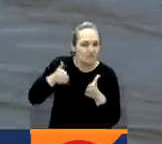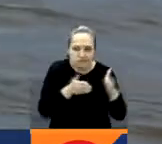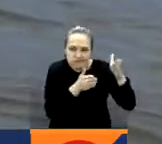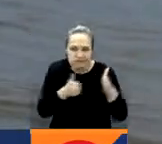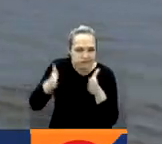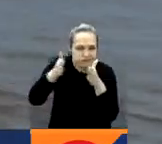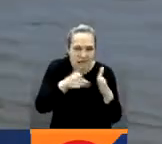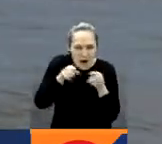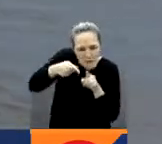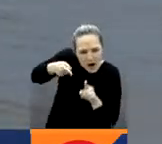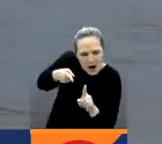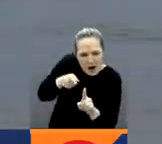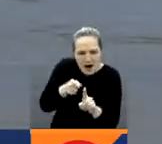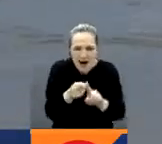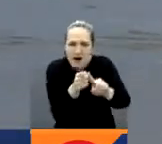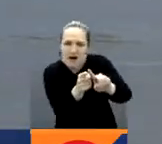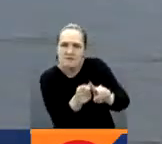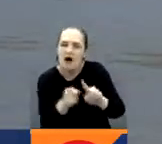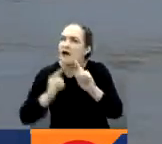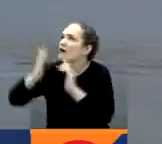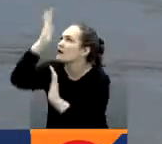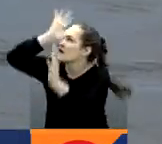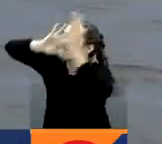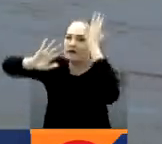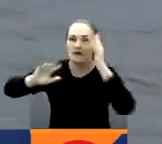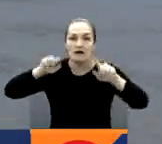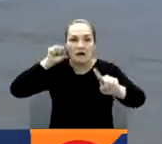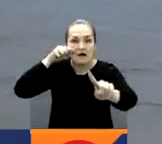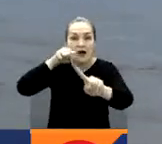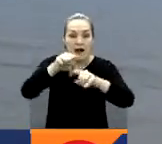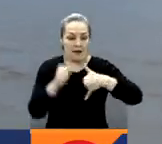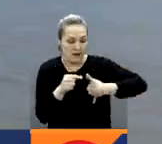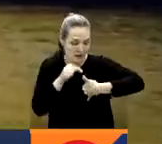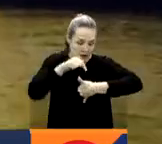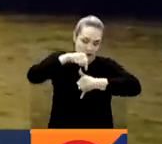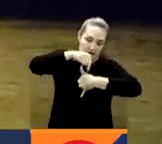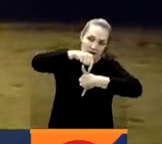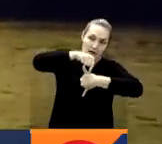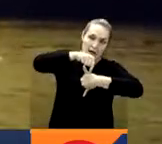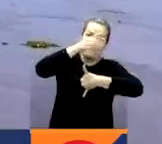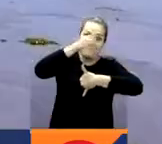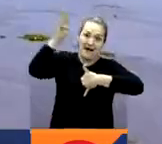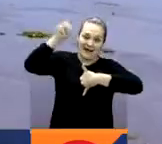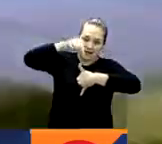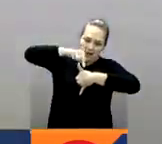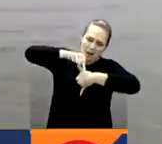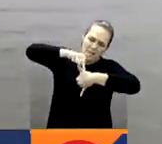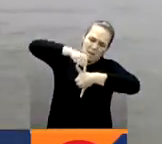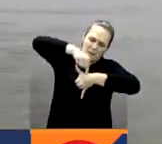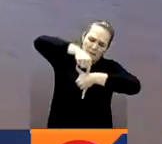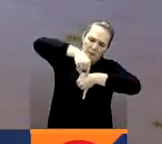1.540 kilómetros de historias desde su desembocadura en Bocas de Ceniza, junto al Mar Caribe hasta su